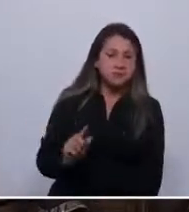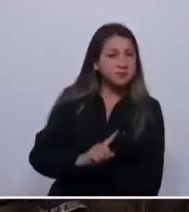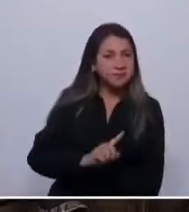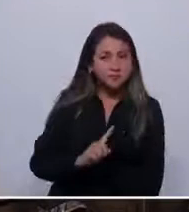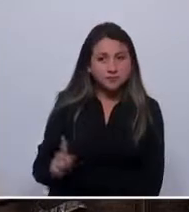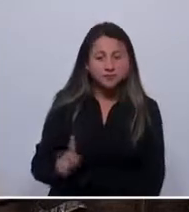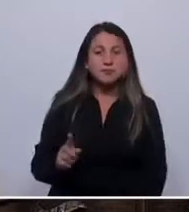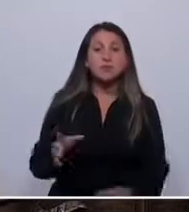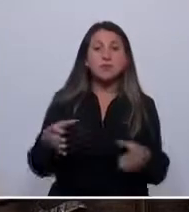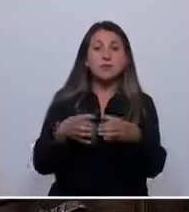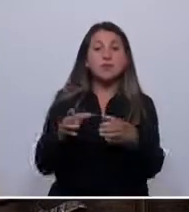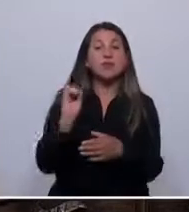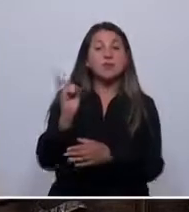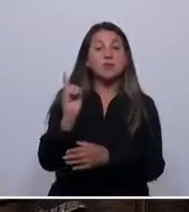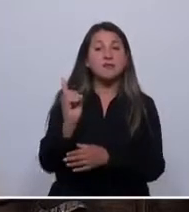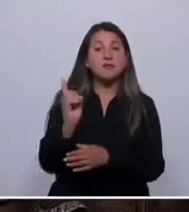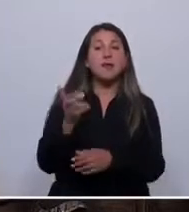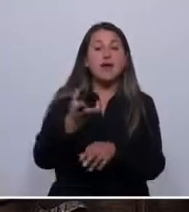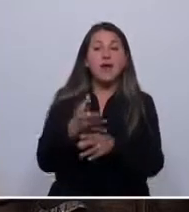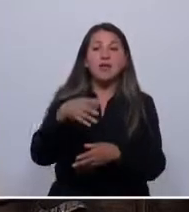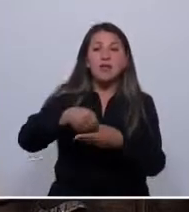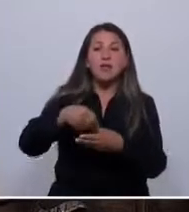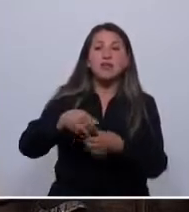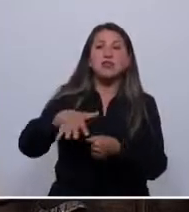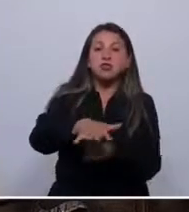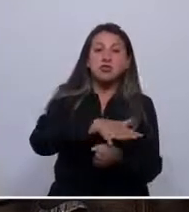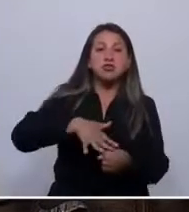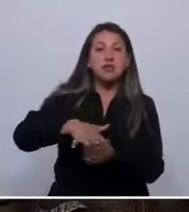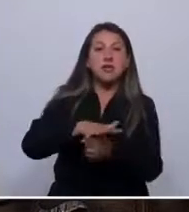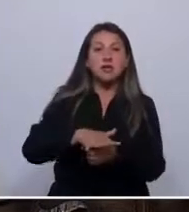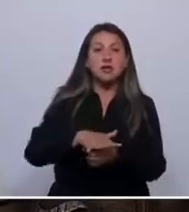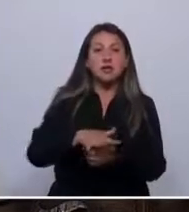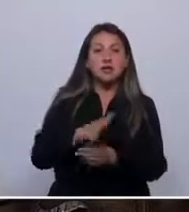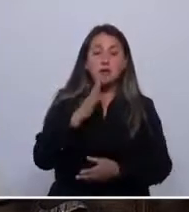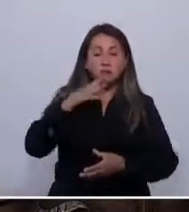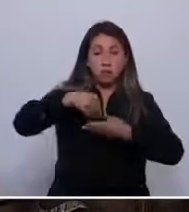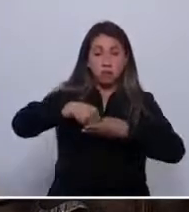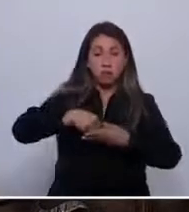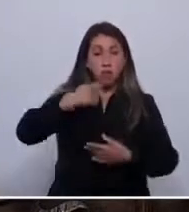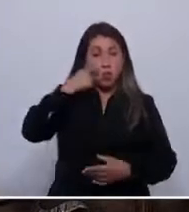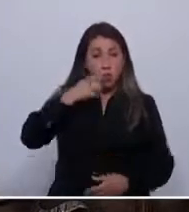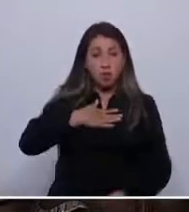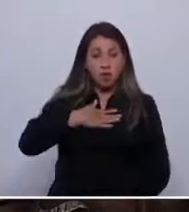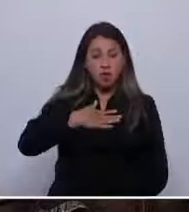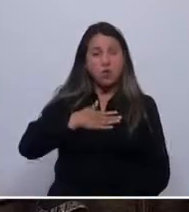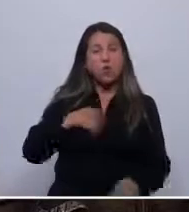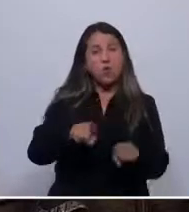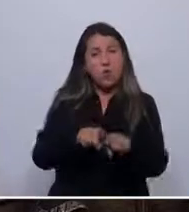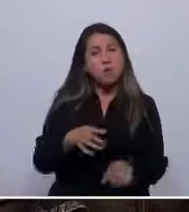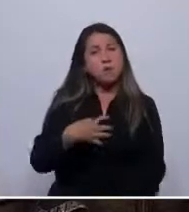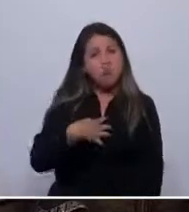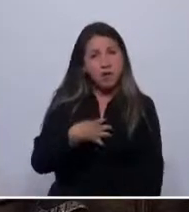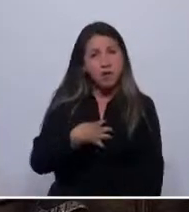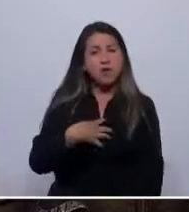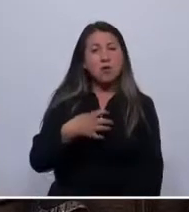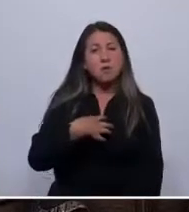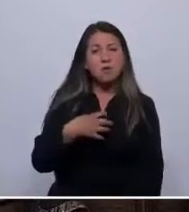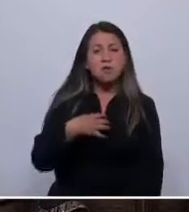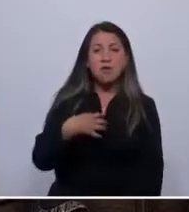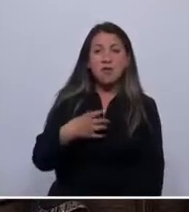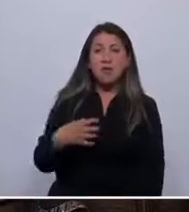La discapacidad está en la sociedad, no en los seres humanos. Y también tengo miedo. Miedo de decepcionar a